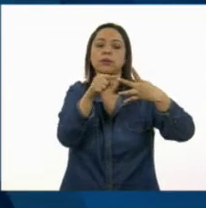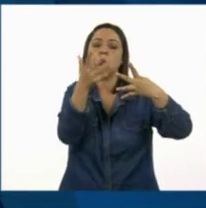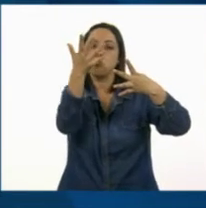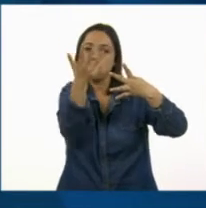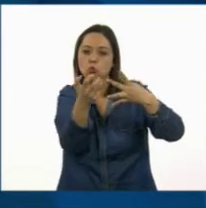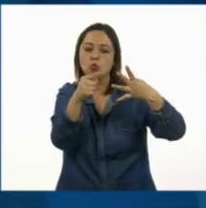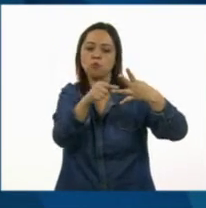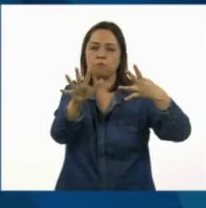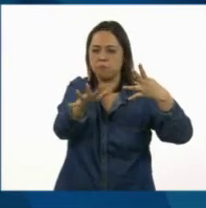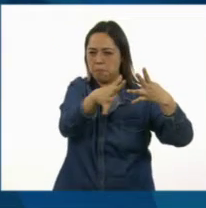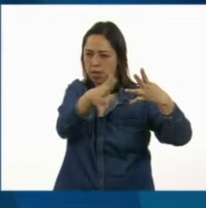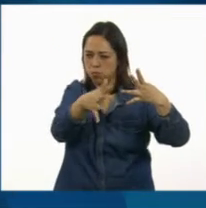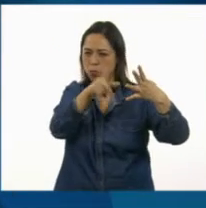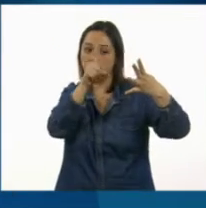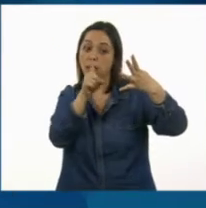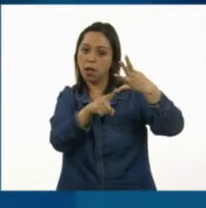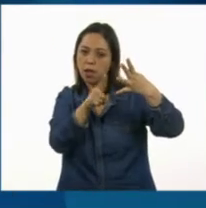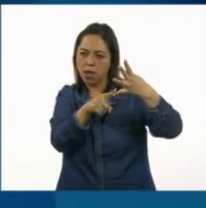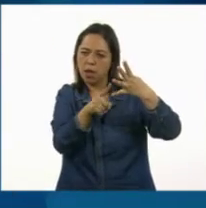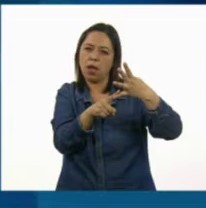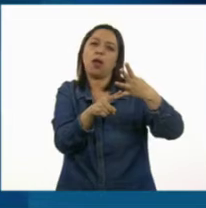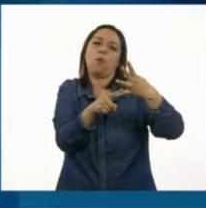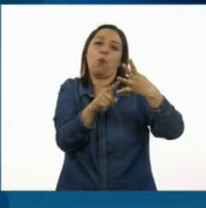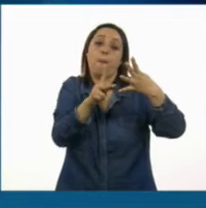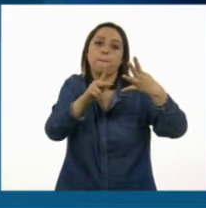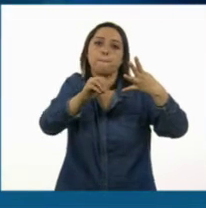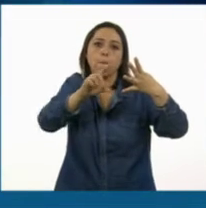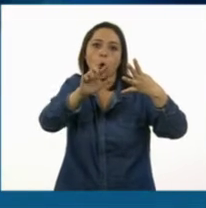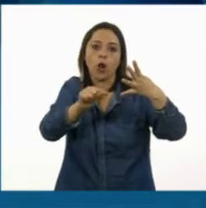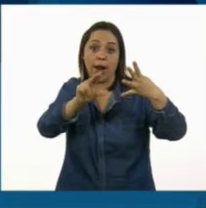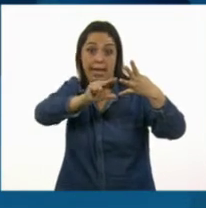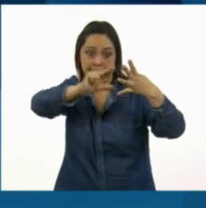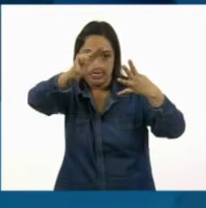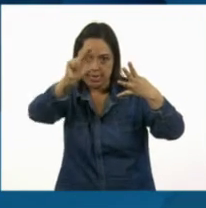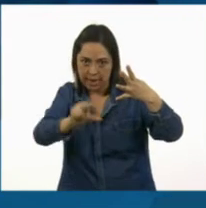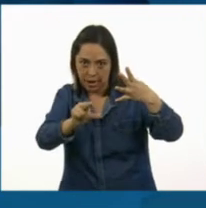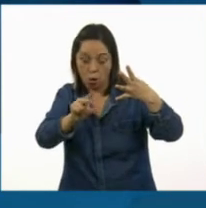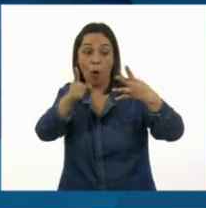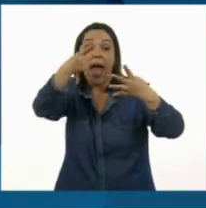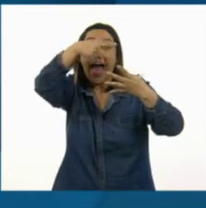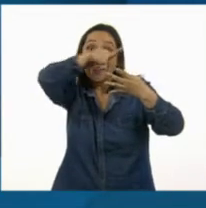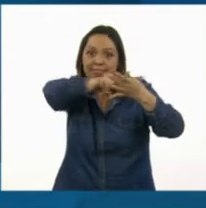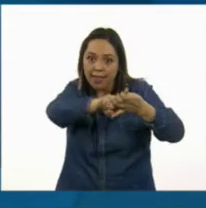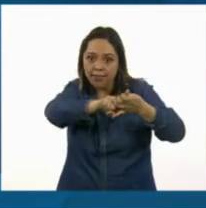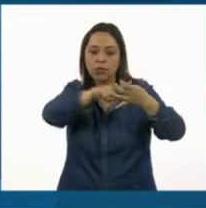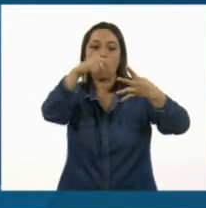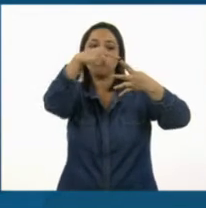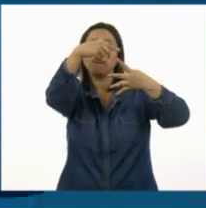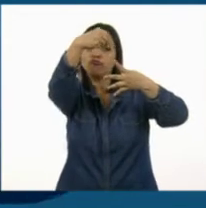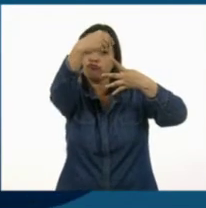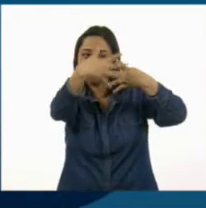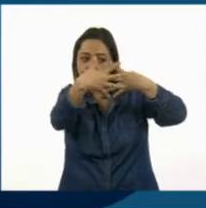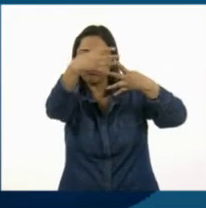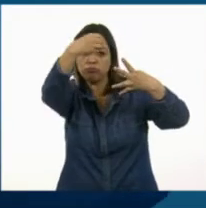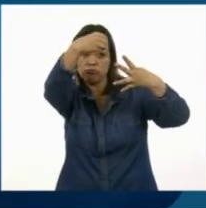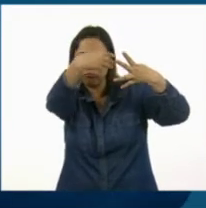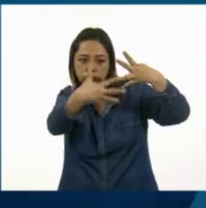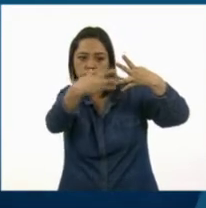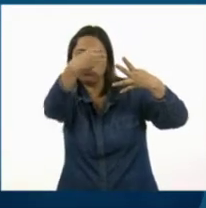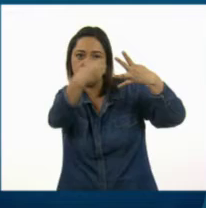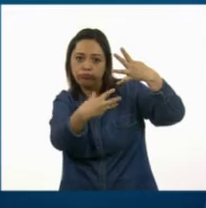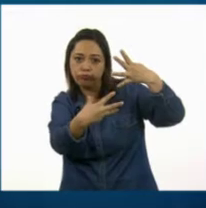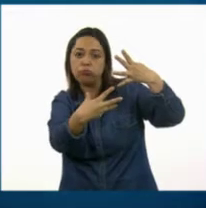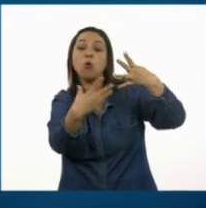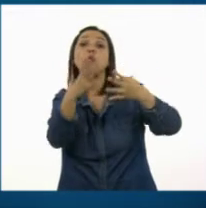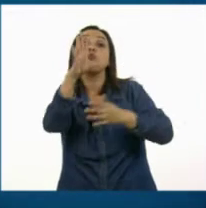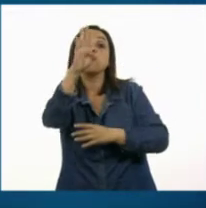el templado y el polar. Y a su vez esos 4 grupos se dividen en 9 subgrupos.